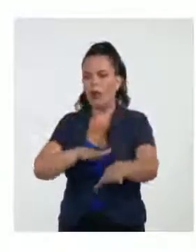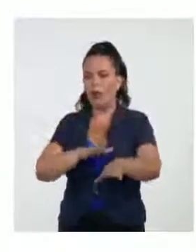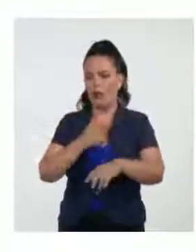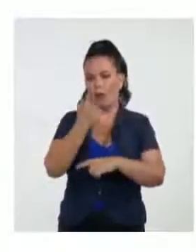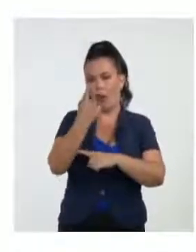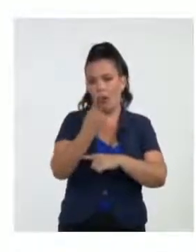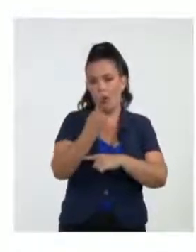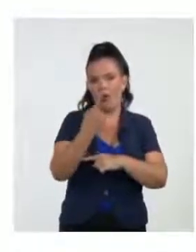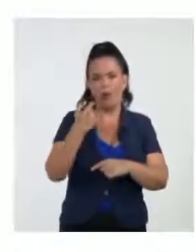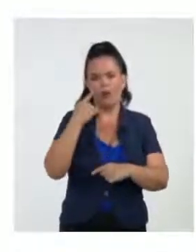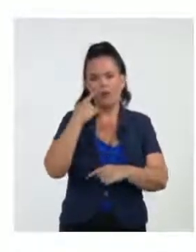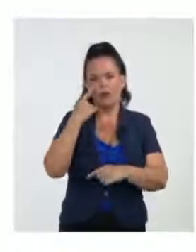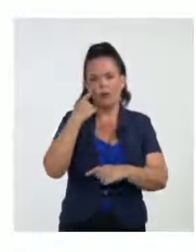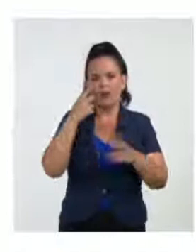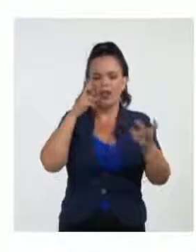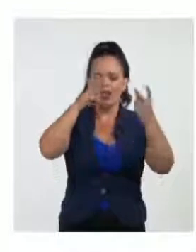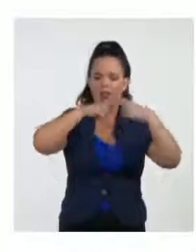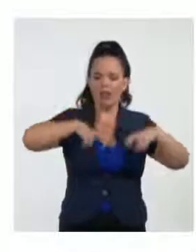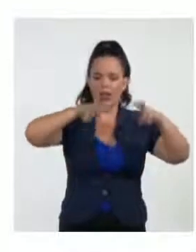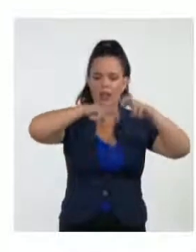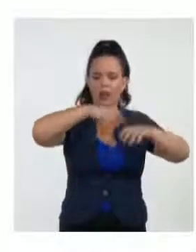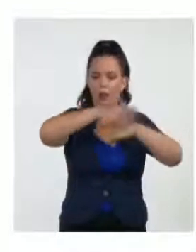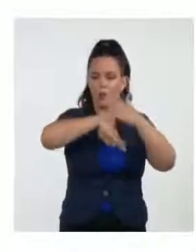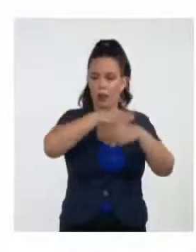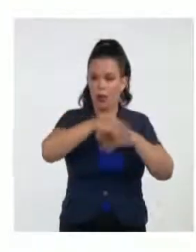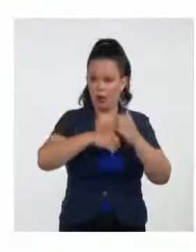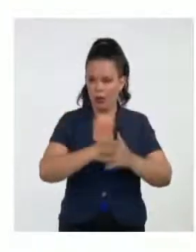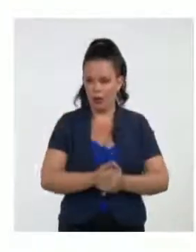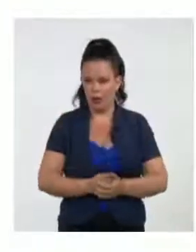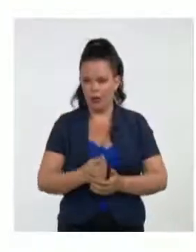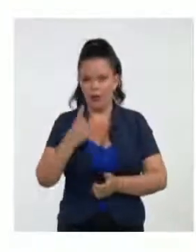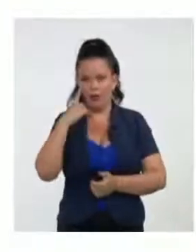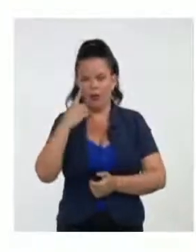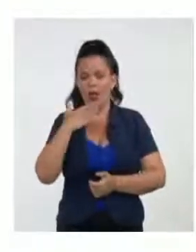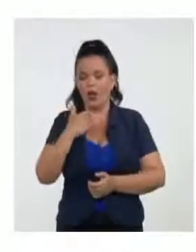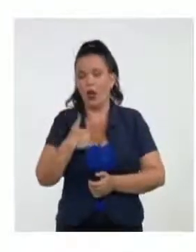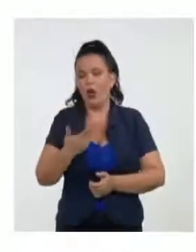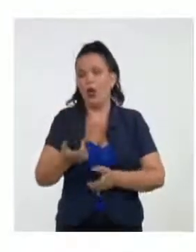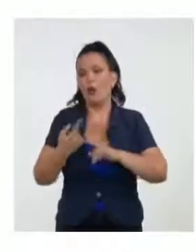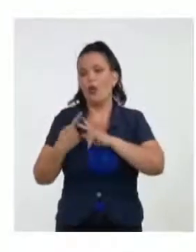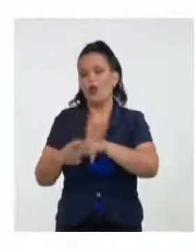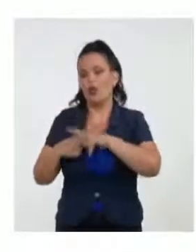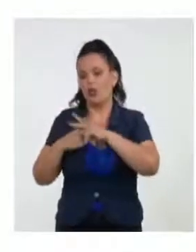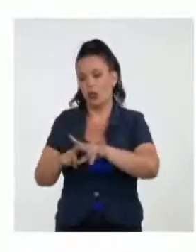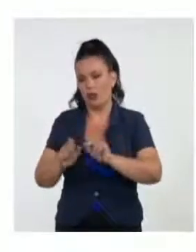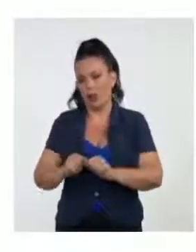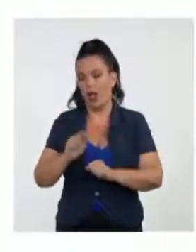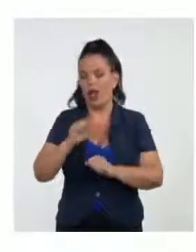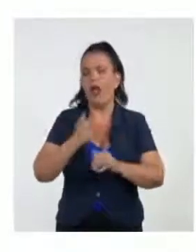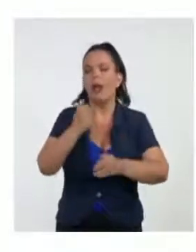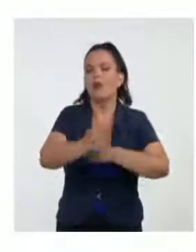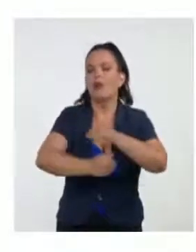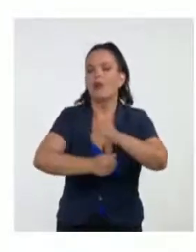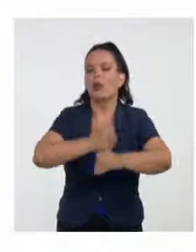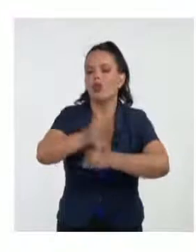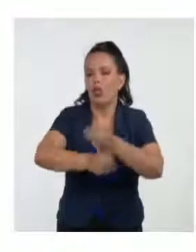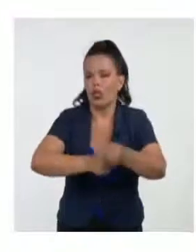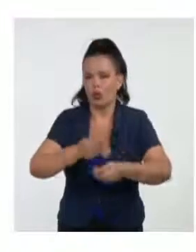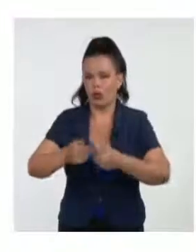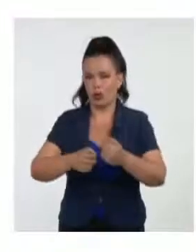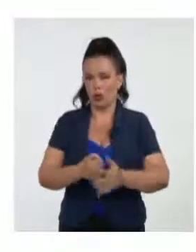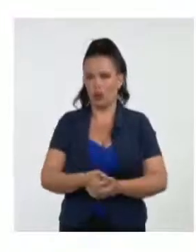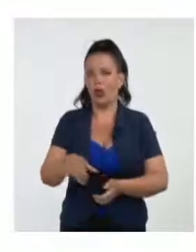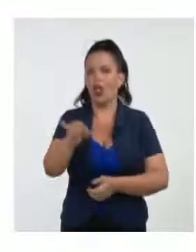problema, la estimación de los parámetros. La estimación de los parámetros se realiza por determinados procesos de optimización. También hay